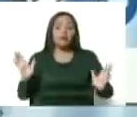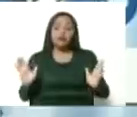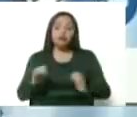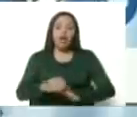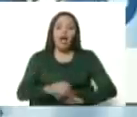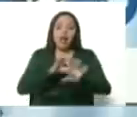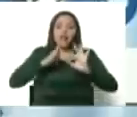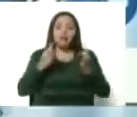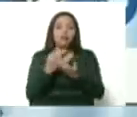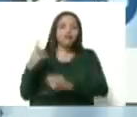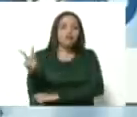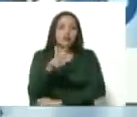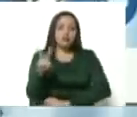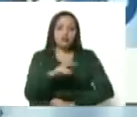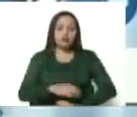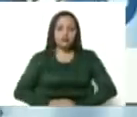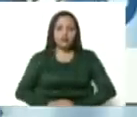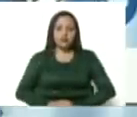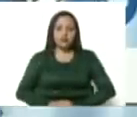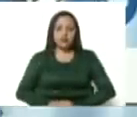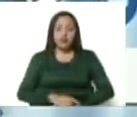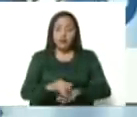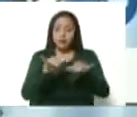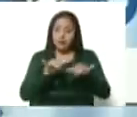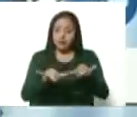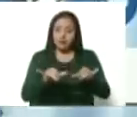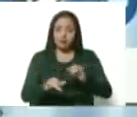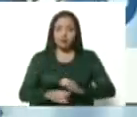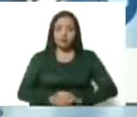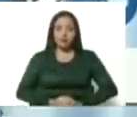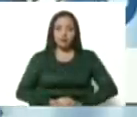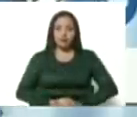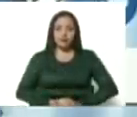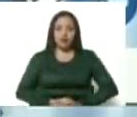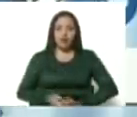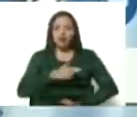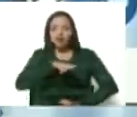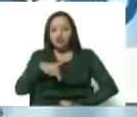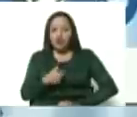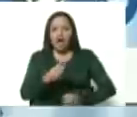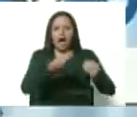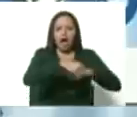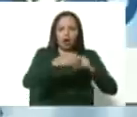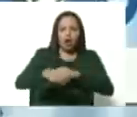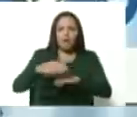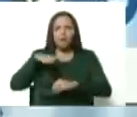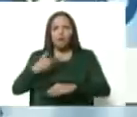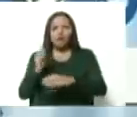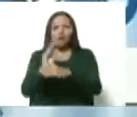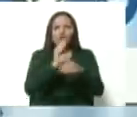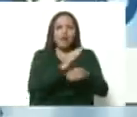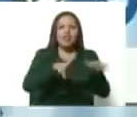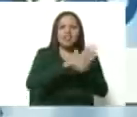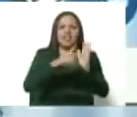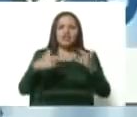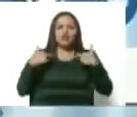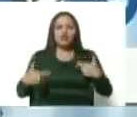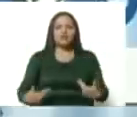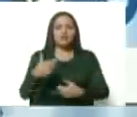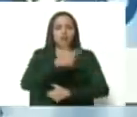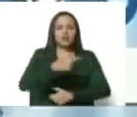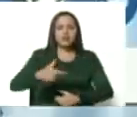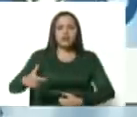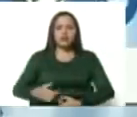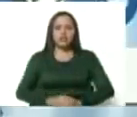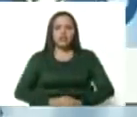la familia venezolana. Por ello, nosotros cuando actuamos de esta manera, actuamos para proteger los derechos humanos de la gente,